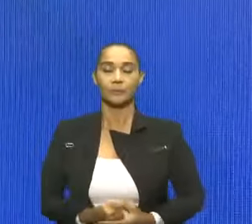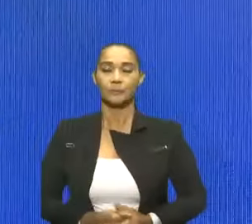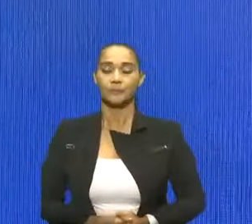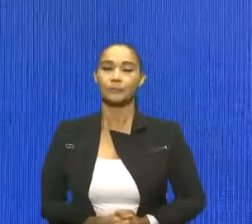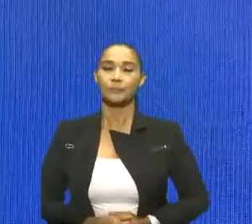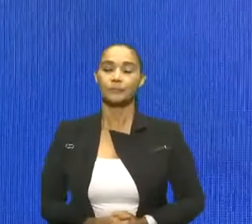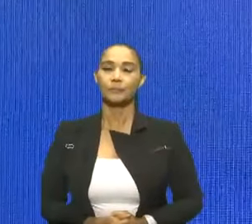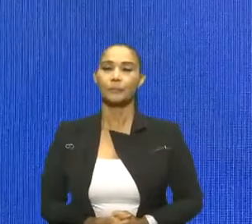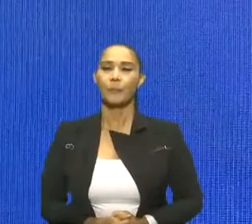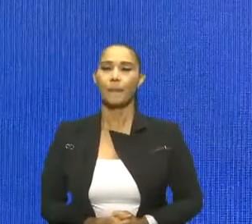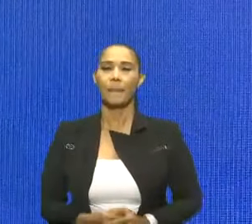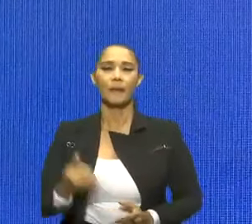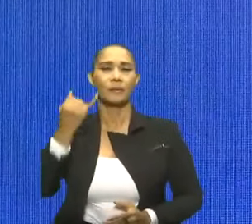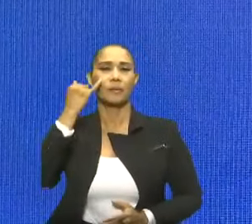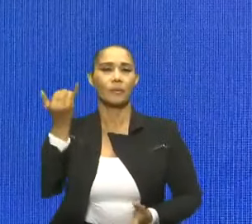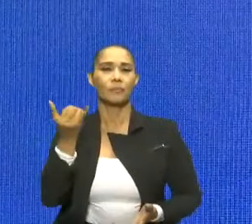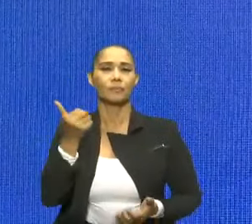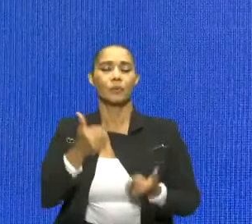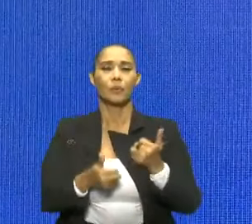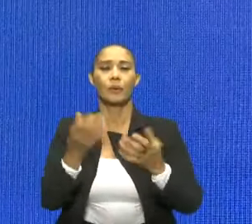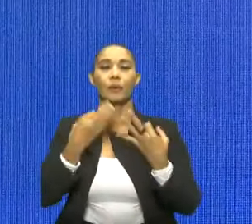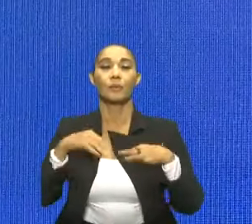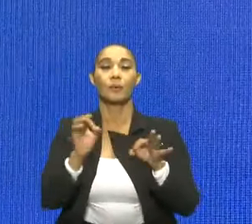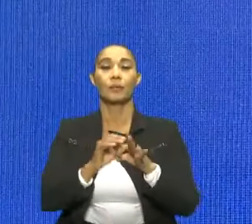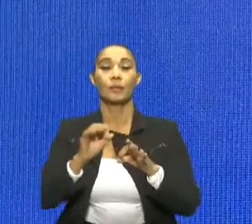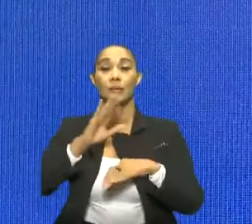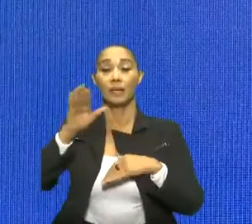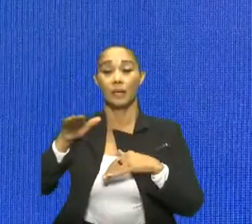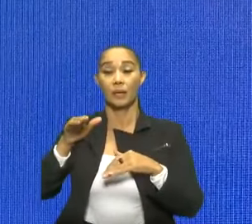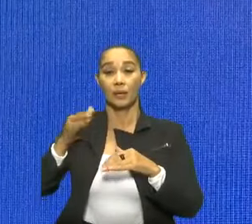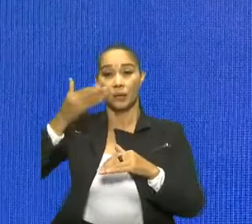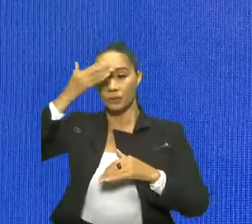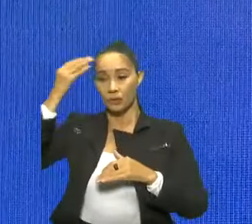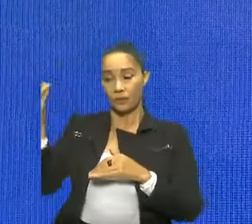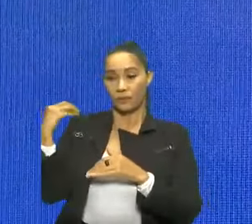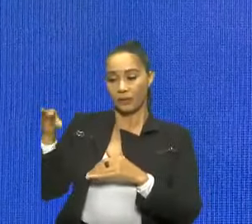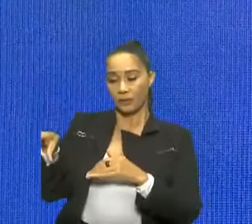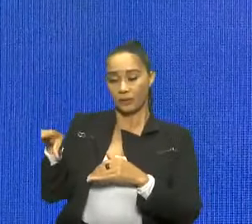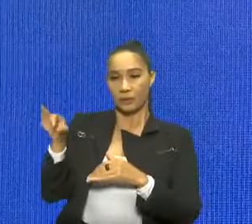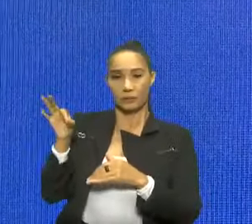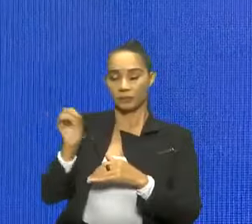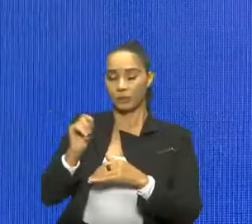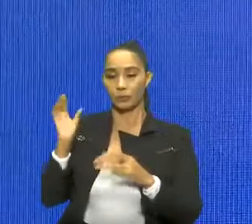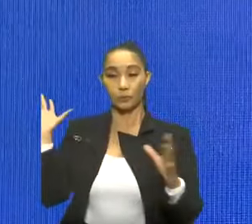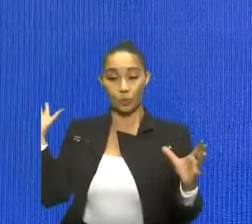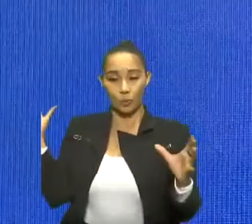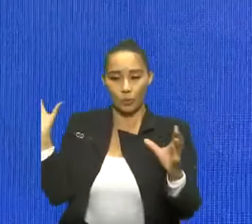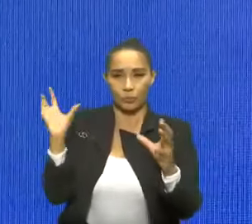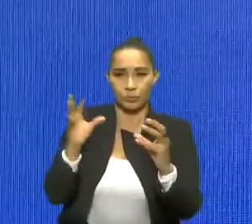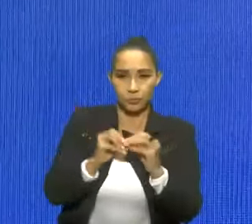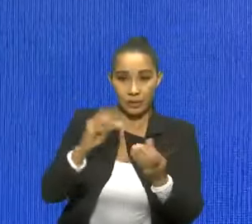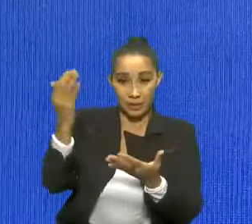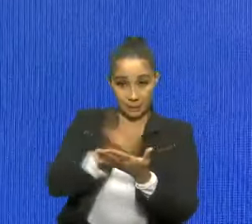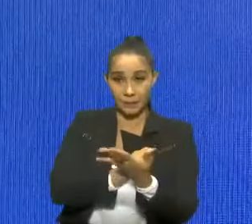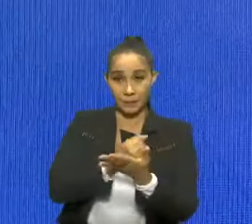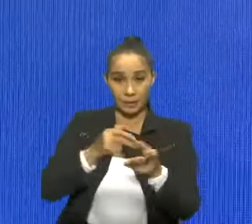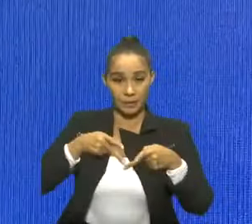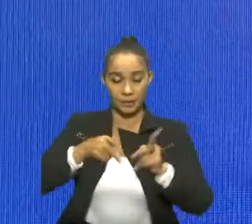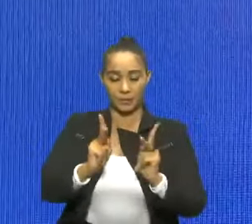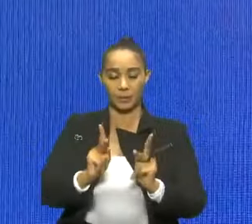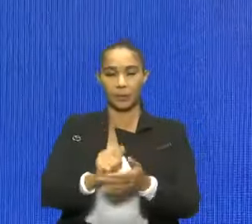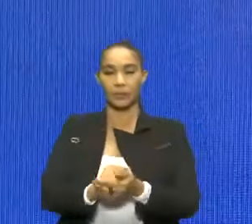también, y qué es lo importante, que no se quede un solo talento de esos jóvenes sin aprovechar. Y por eso es que hemos